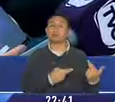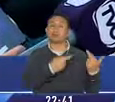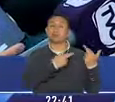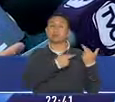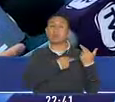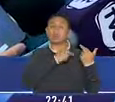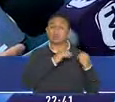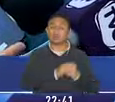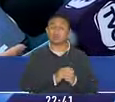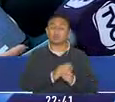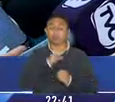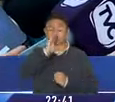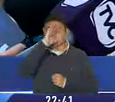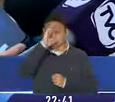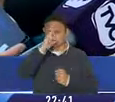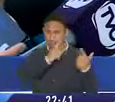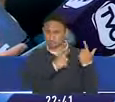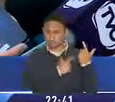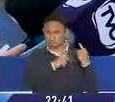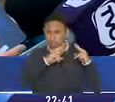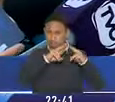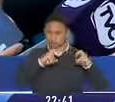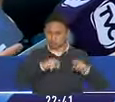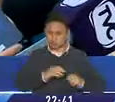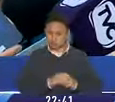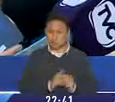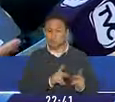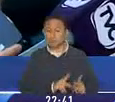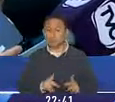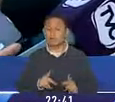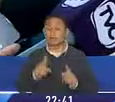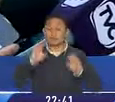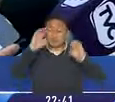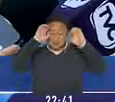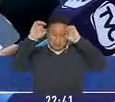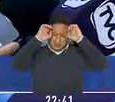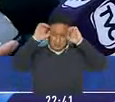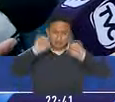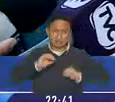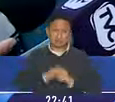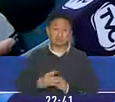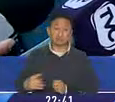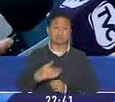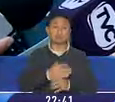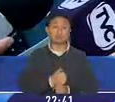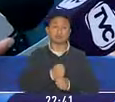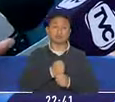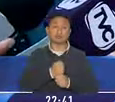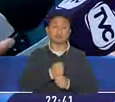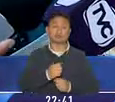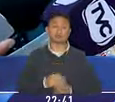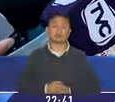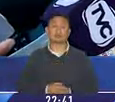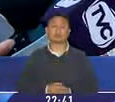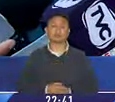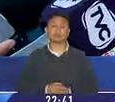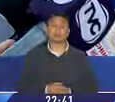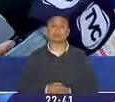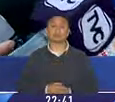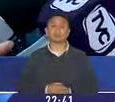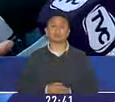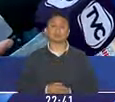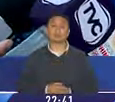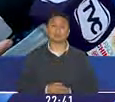inteligencia, tanto policial como militar, para planear estrategias para cubrir la seguridad de la ciudadanía en las provincias